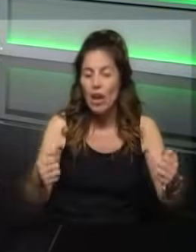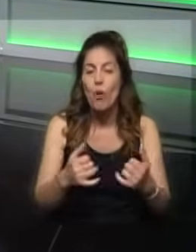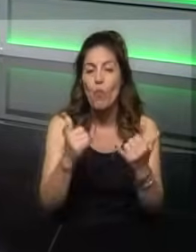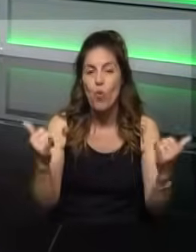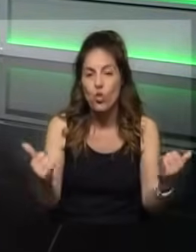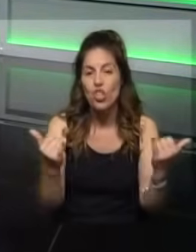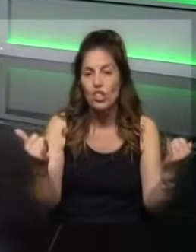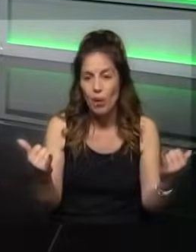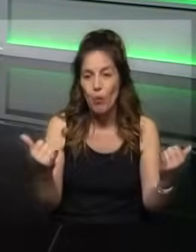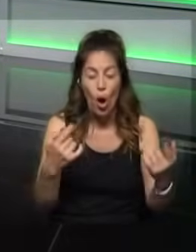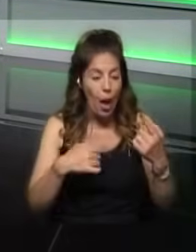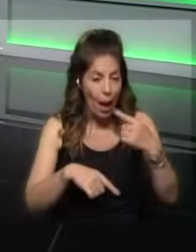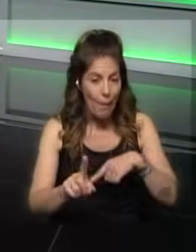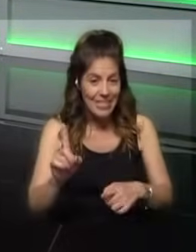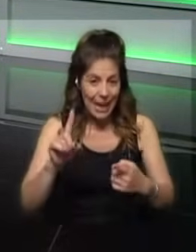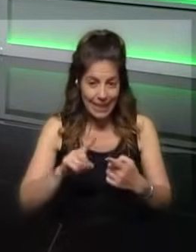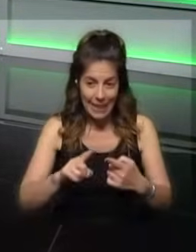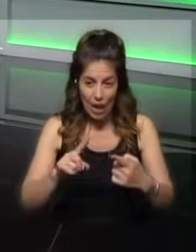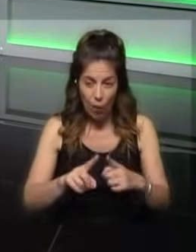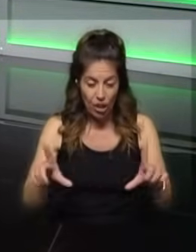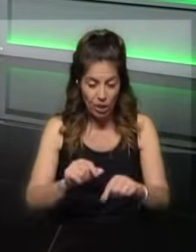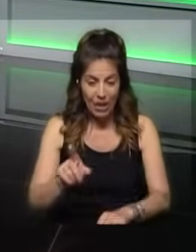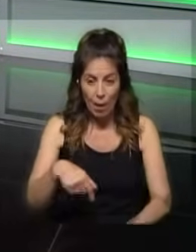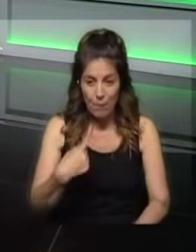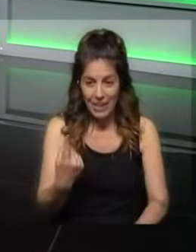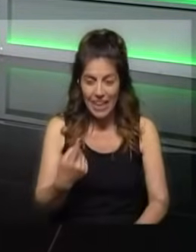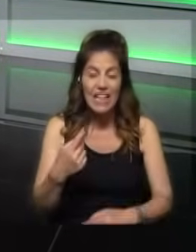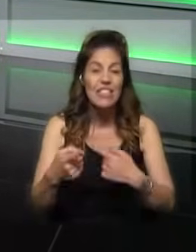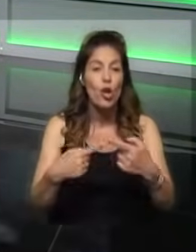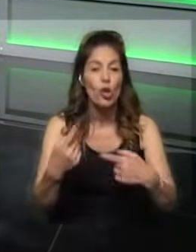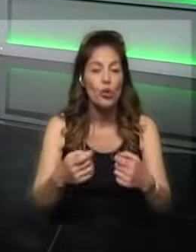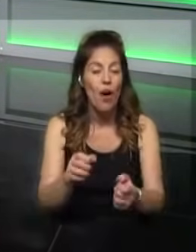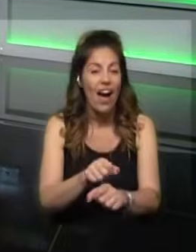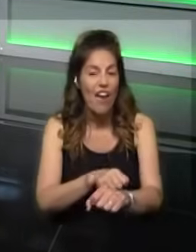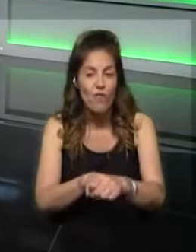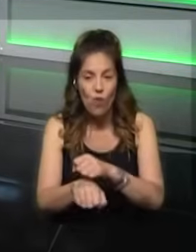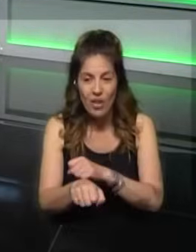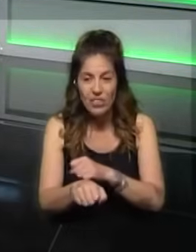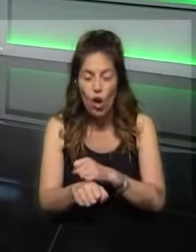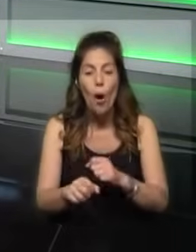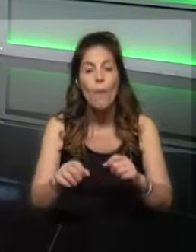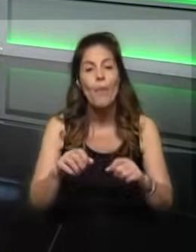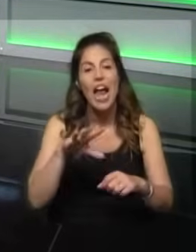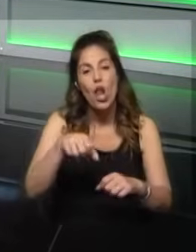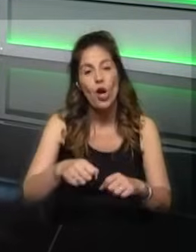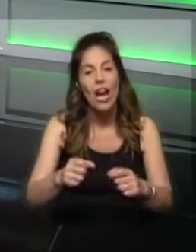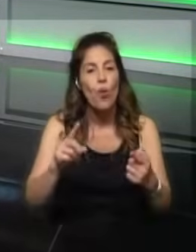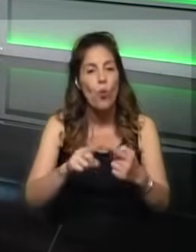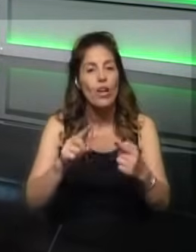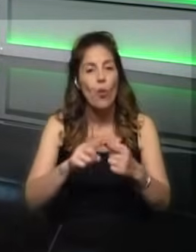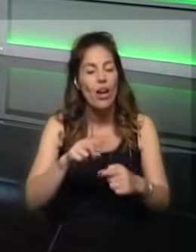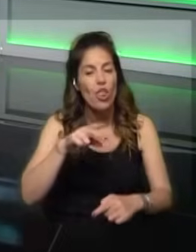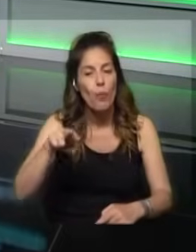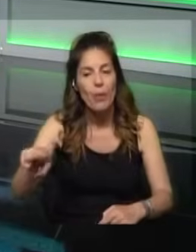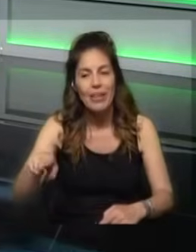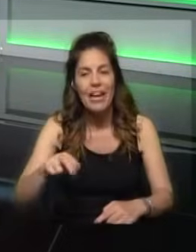tiempo más a pesar de La tregua que terminaría mañana se siguen haciendo ingentes esfuerzos para lograr una tregua permanente que permita